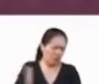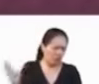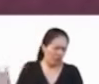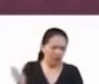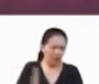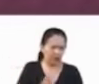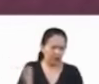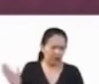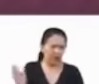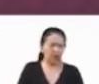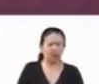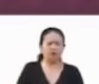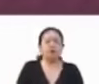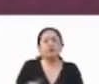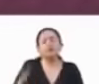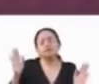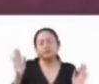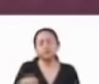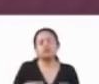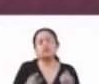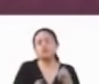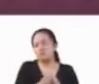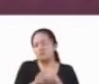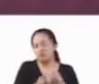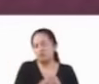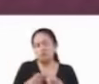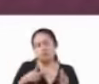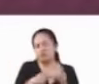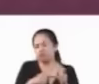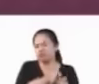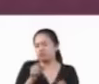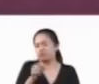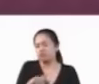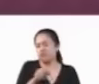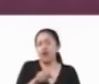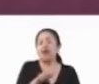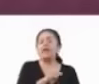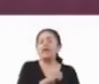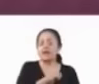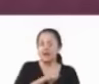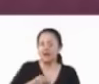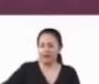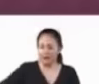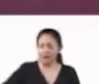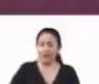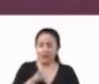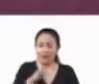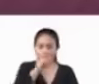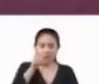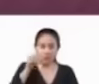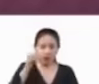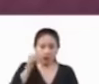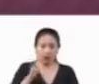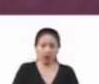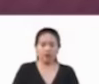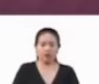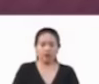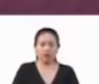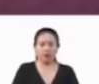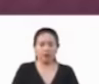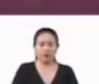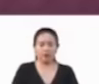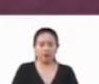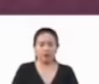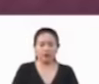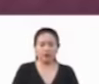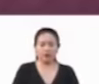que viene ocurriendo en la ciudad, particularmente en la alcaldía Benito Juárez, y